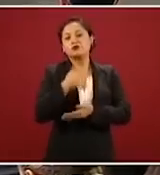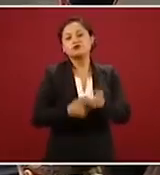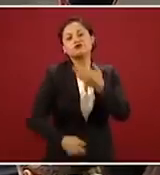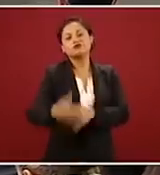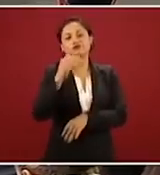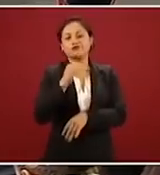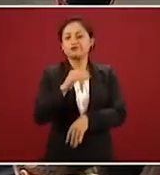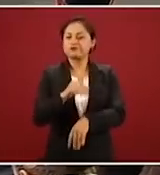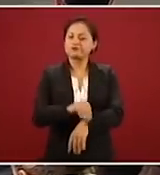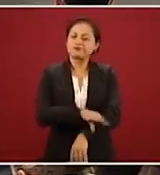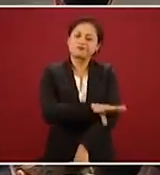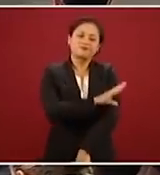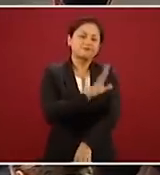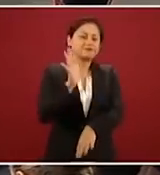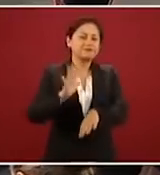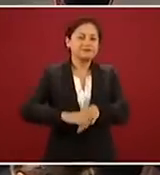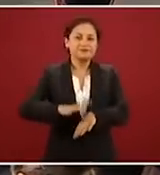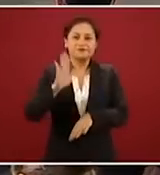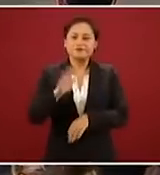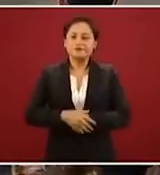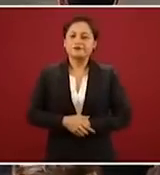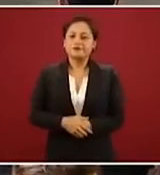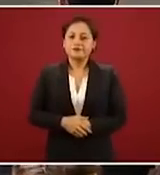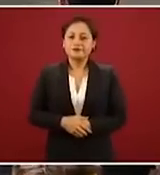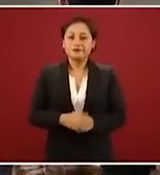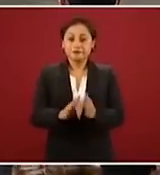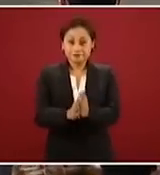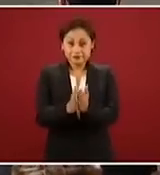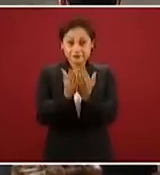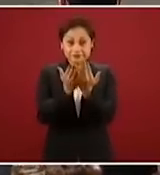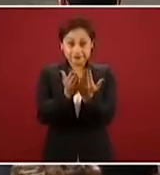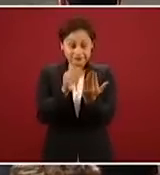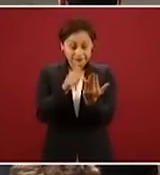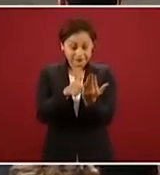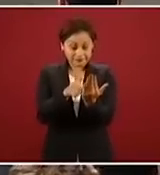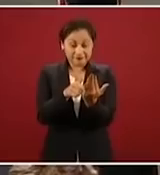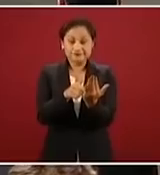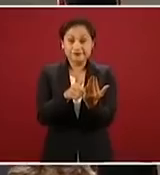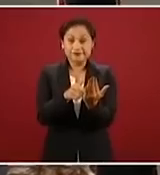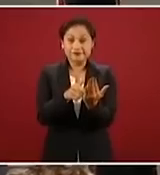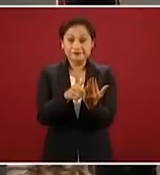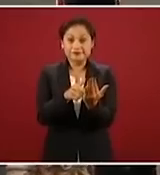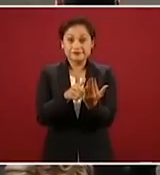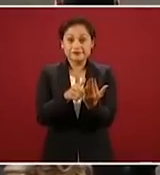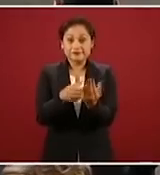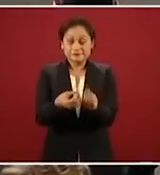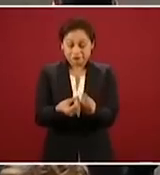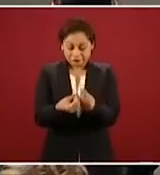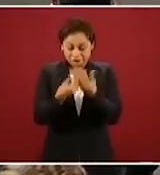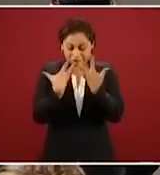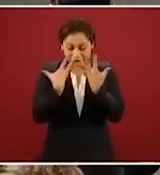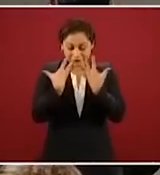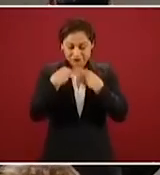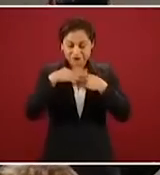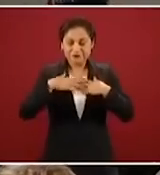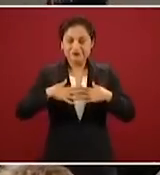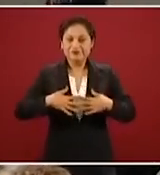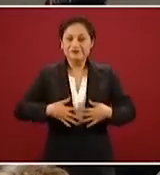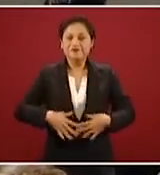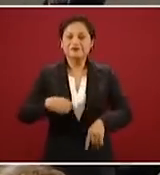adelante. ¡Qué experiencia me dejaron estos libros! Que me llenaron de